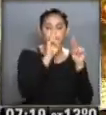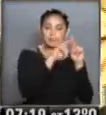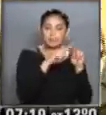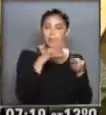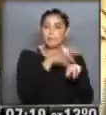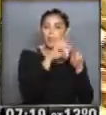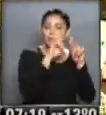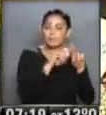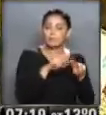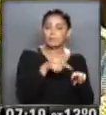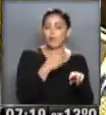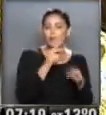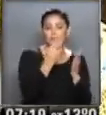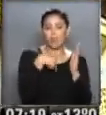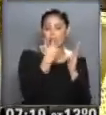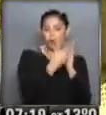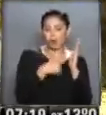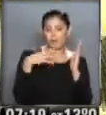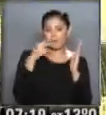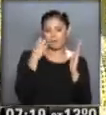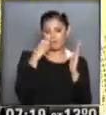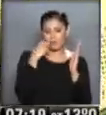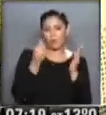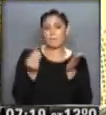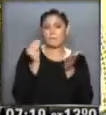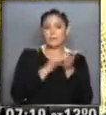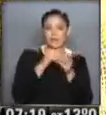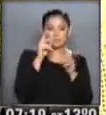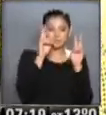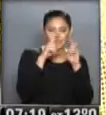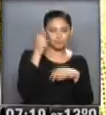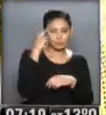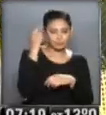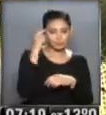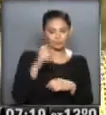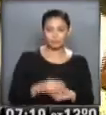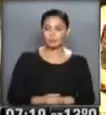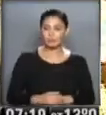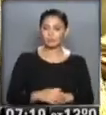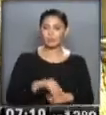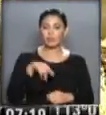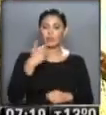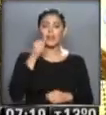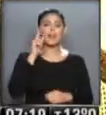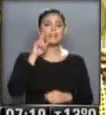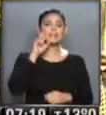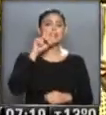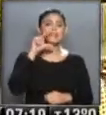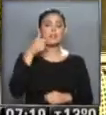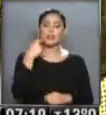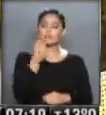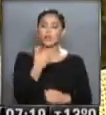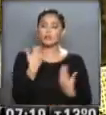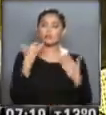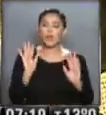porque perdieron actualidad y agregar además una pericia psiquiátrica. En disidencia votó Ernesto García Mañón, quien consideró que